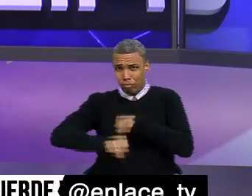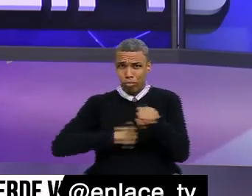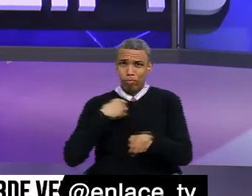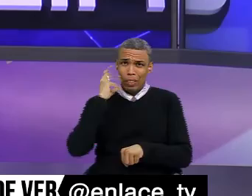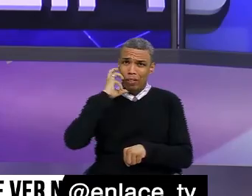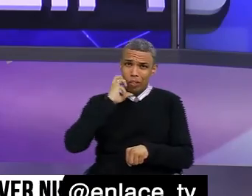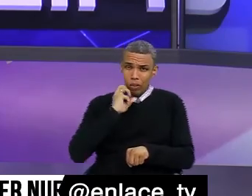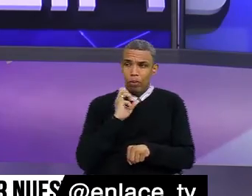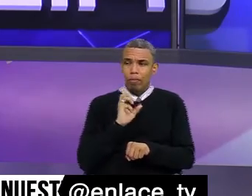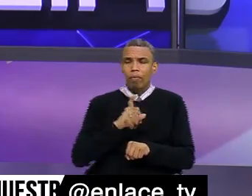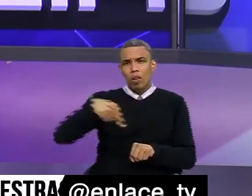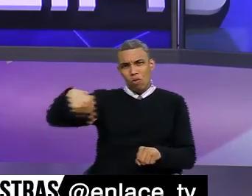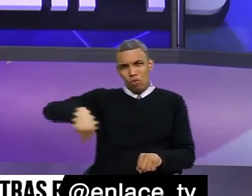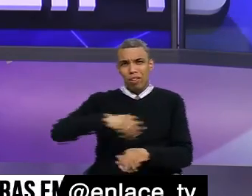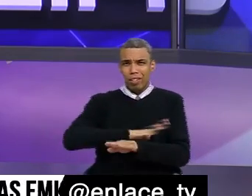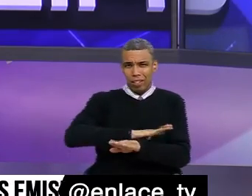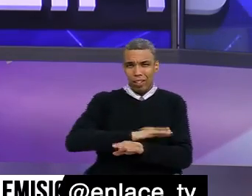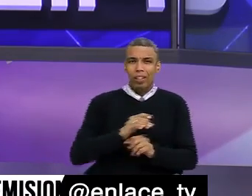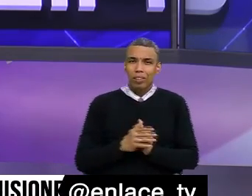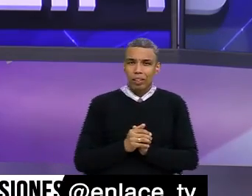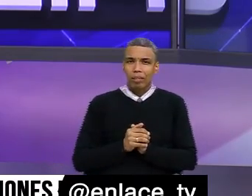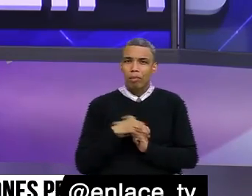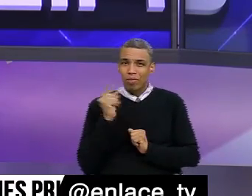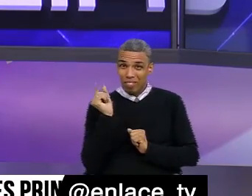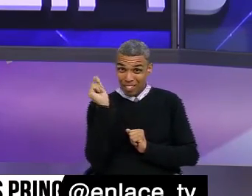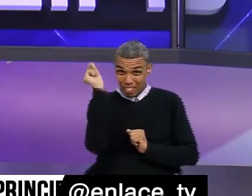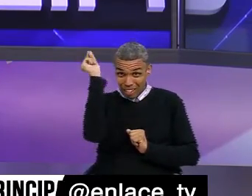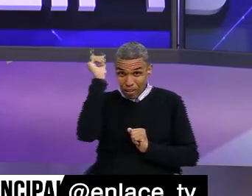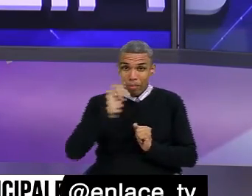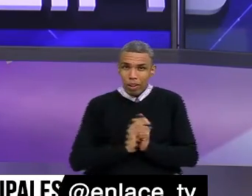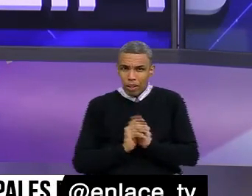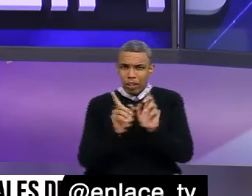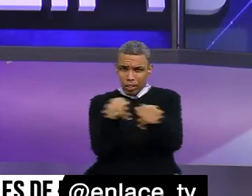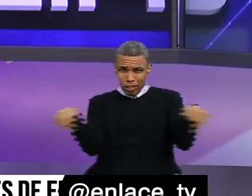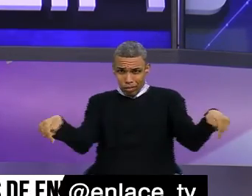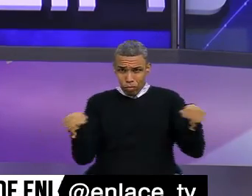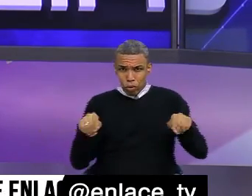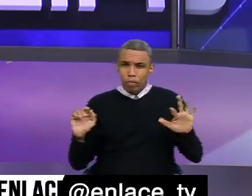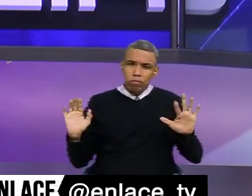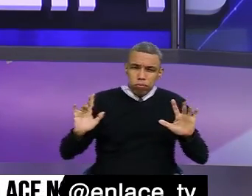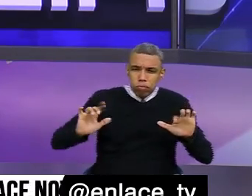de Inderva a fin de adoptar medidas de seguridad para la protección de estos deportistas.